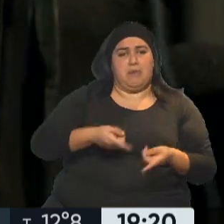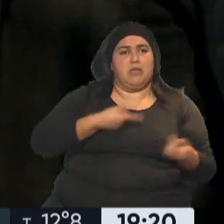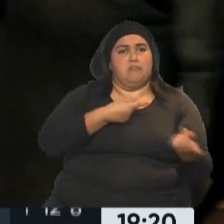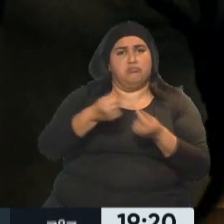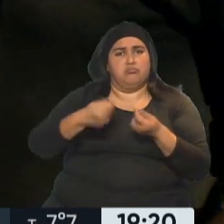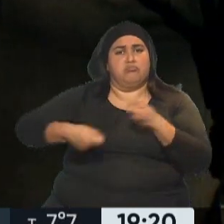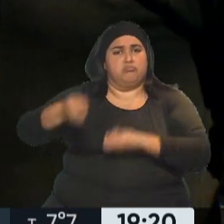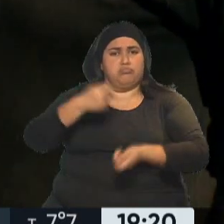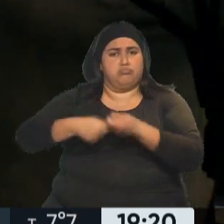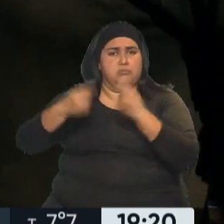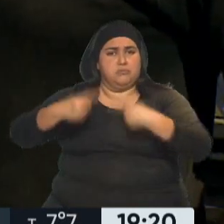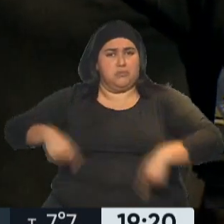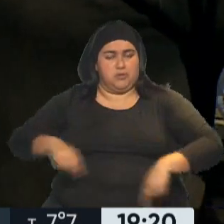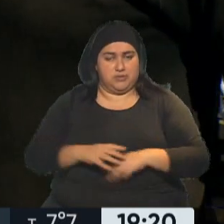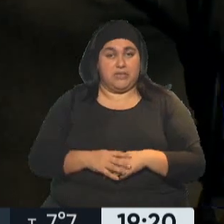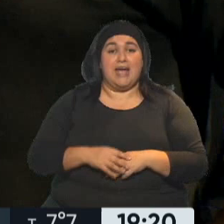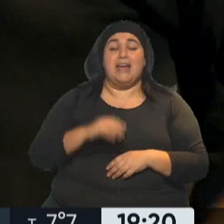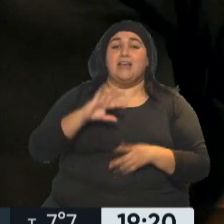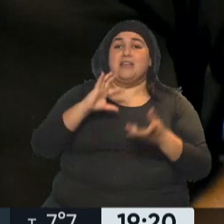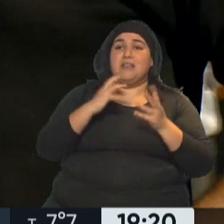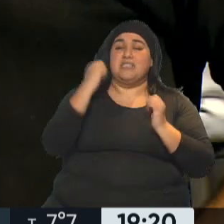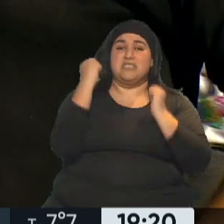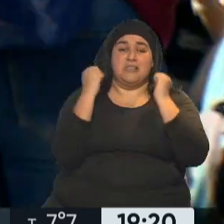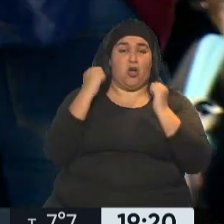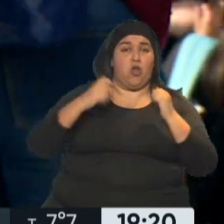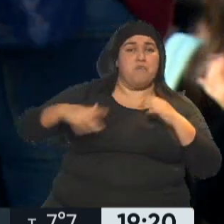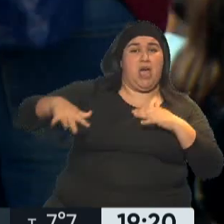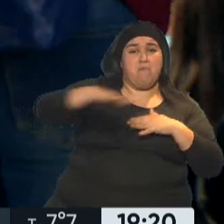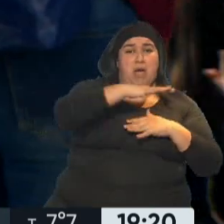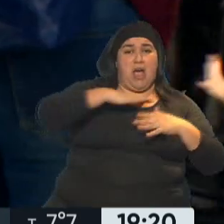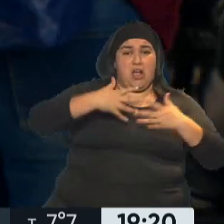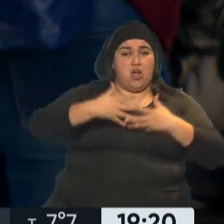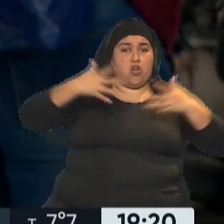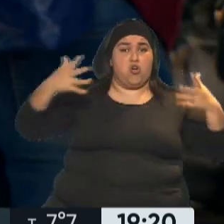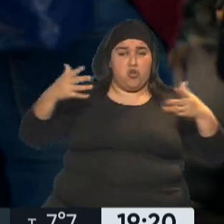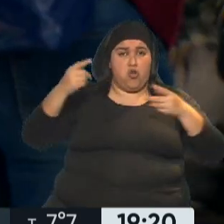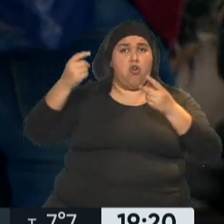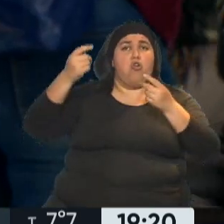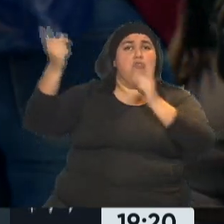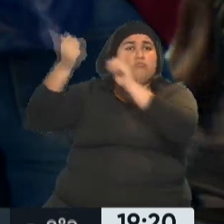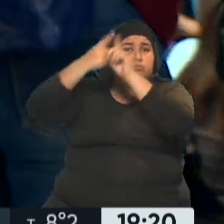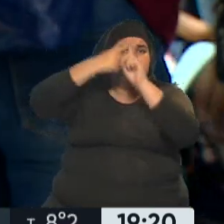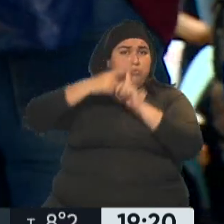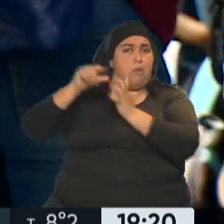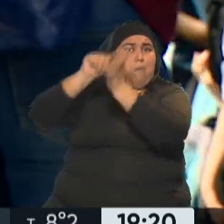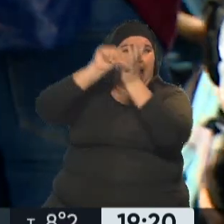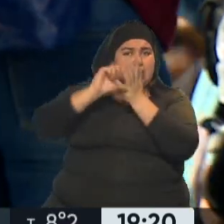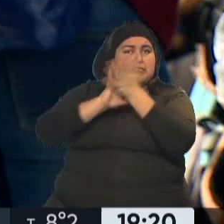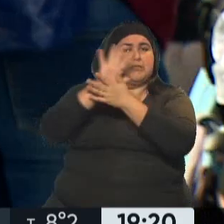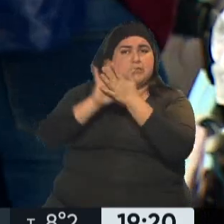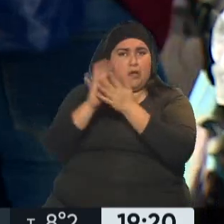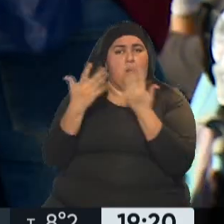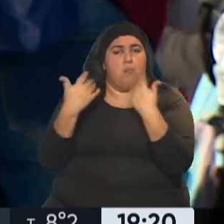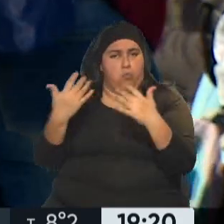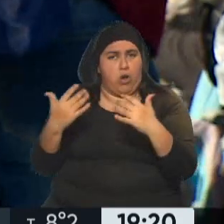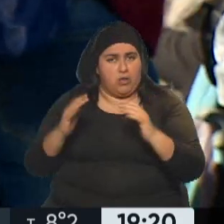una articulación macroeconómica que genere estabilidad, tanto cambiaria como despejar cualquier tipo de duda